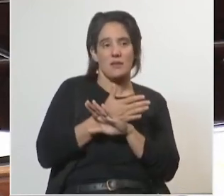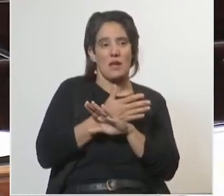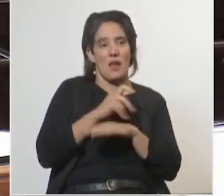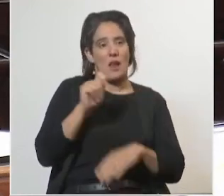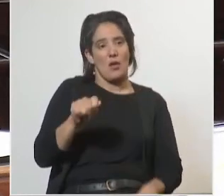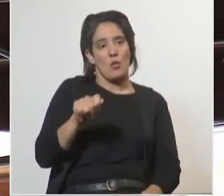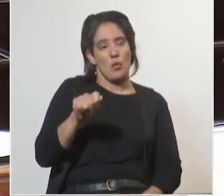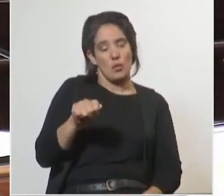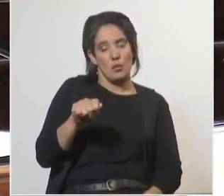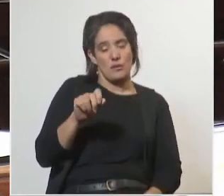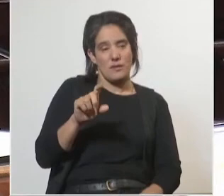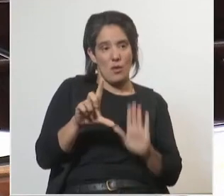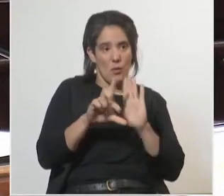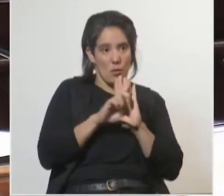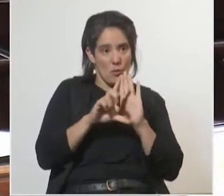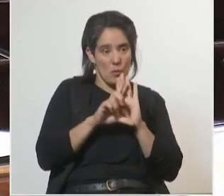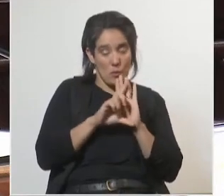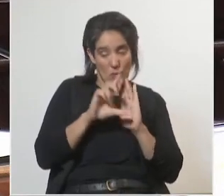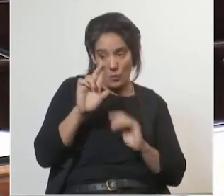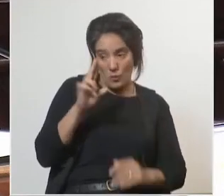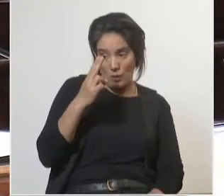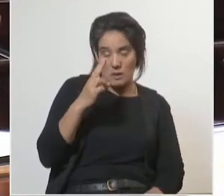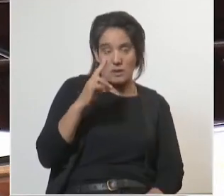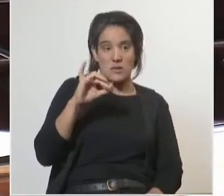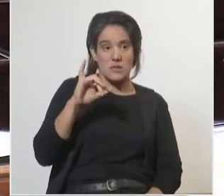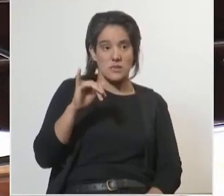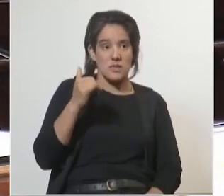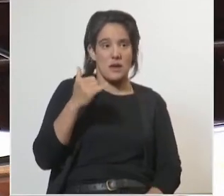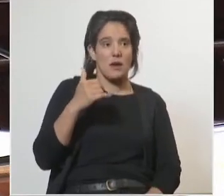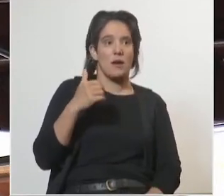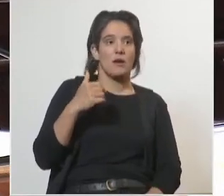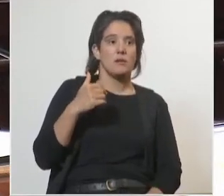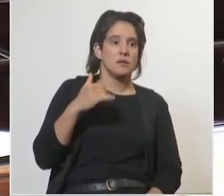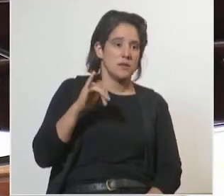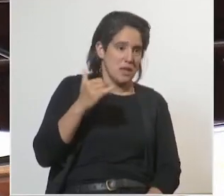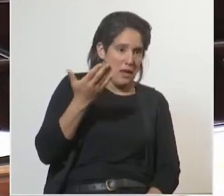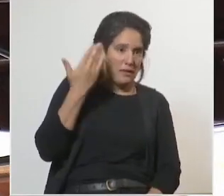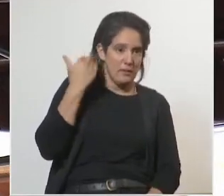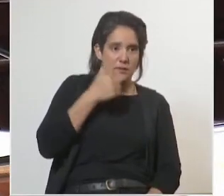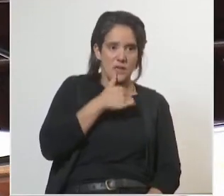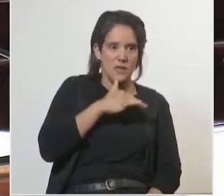justicia uruguaya, en la legislación uruguaya, tienen hondo arraigo.